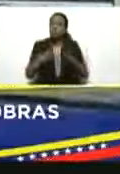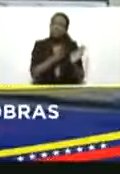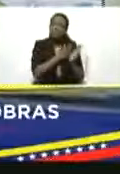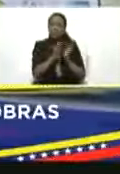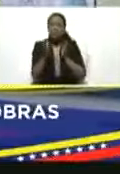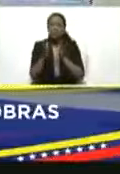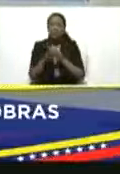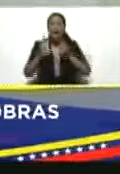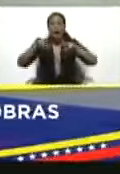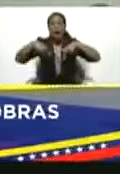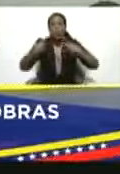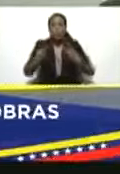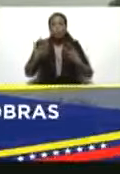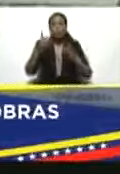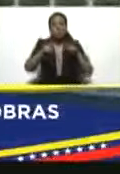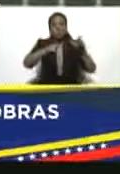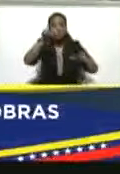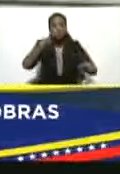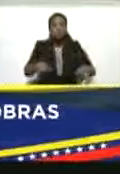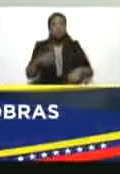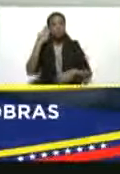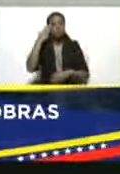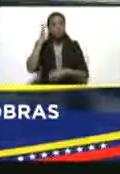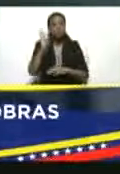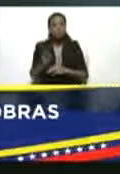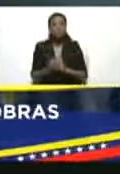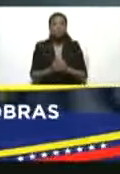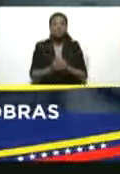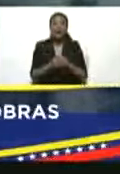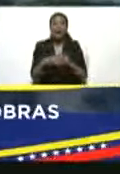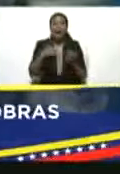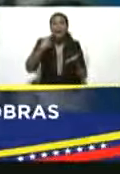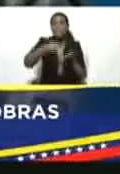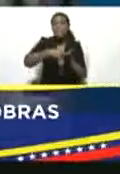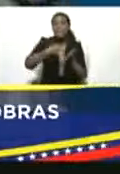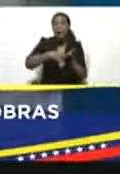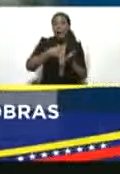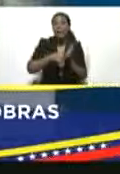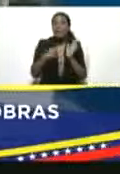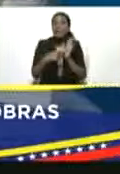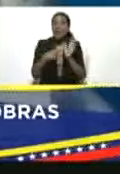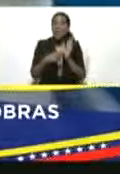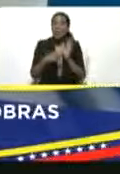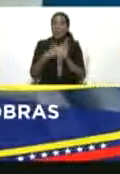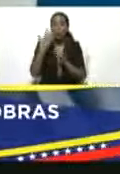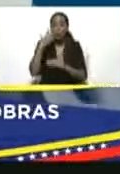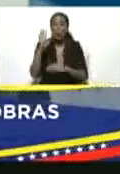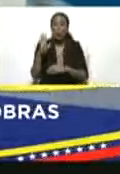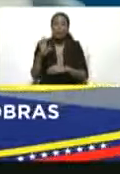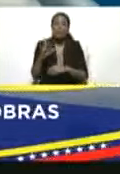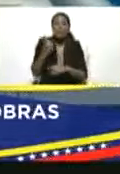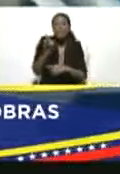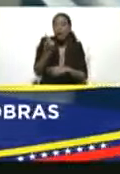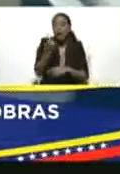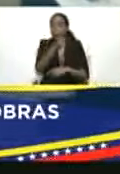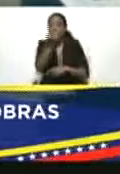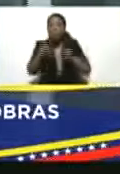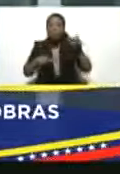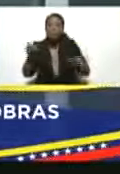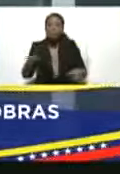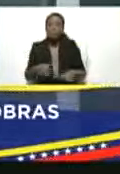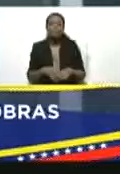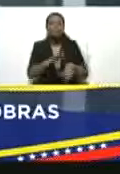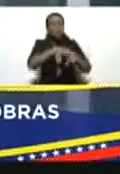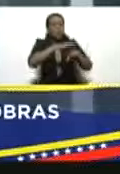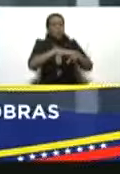que actualizarse y pagar la deuda quirúrgica que puede existir verdad doctor